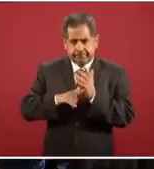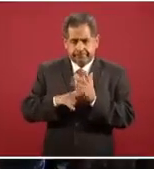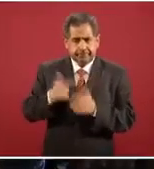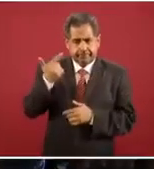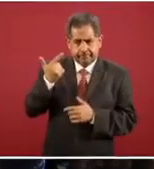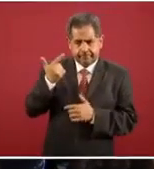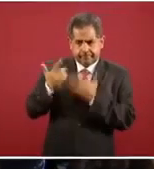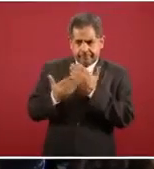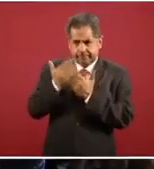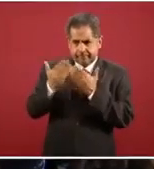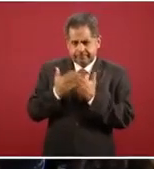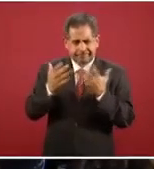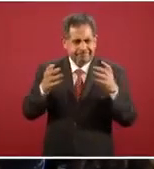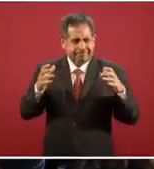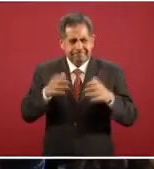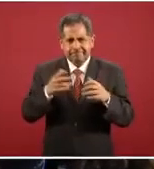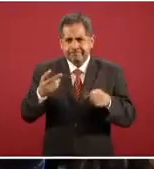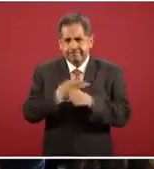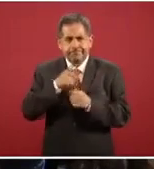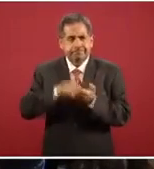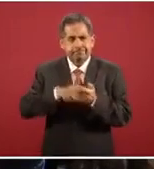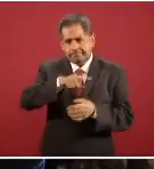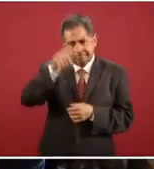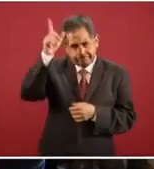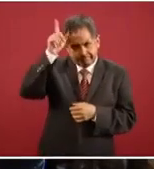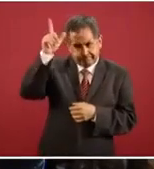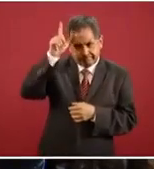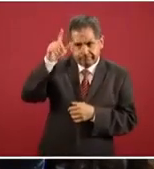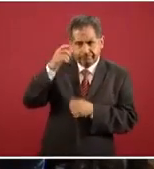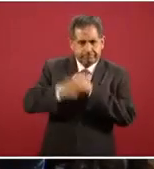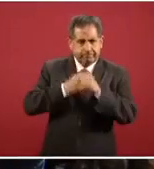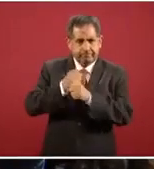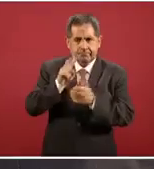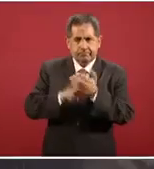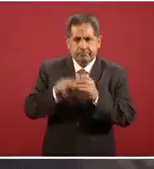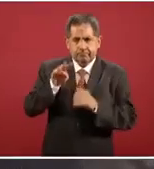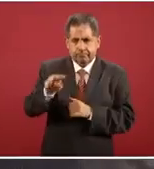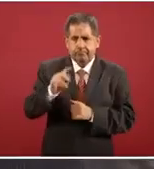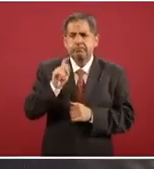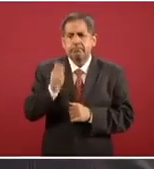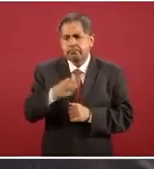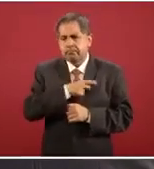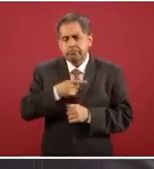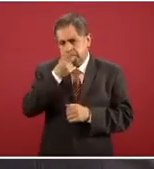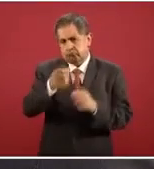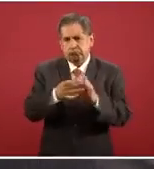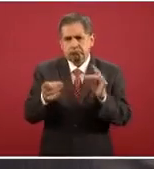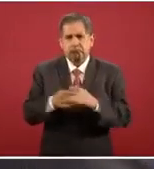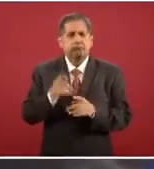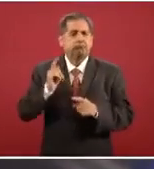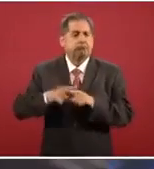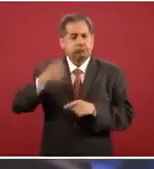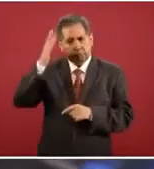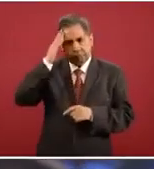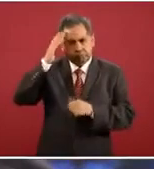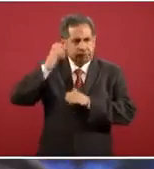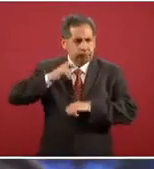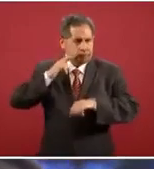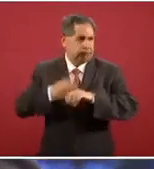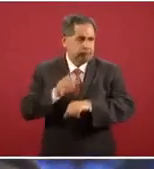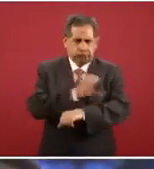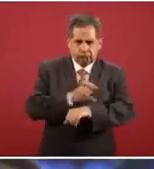gran operativo basílica 2019 que debo decirlo es encabezado coordinado de